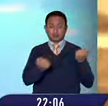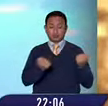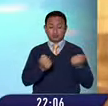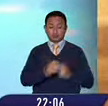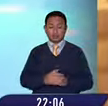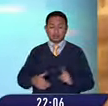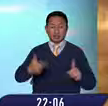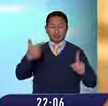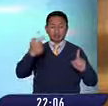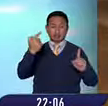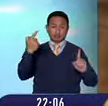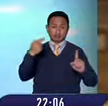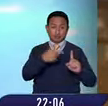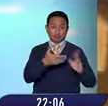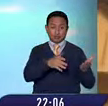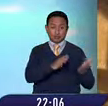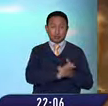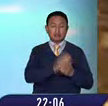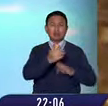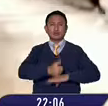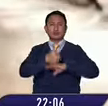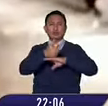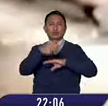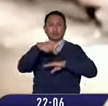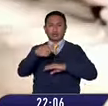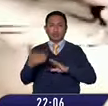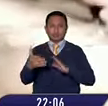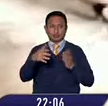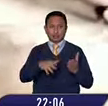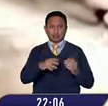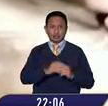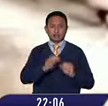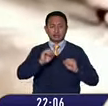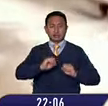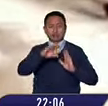por estado de excepción. Dice la autoridad que las muertes violentas